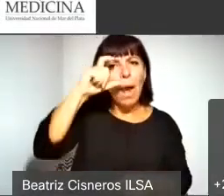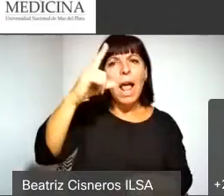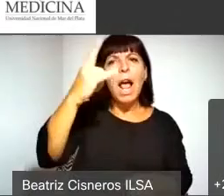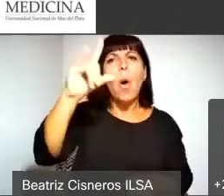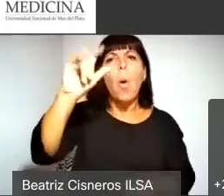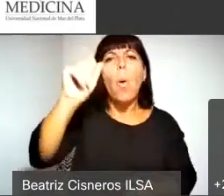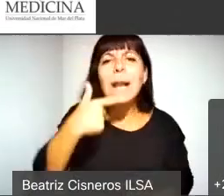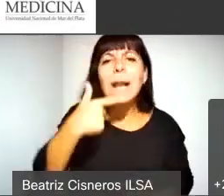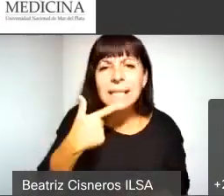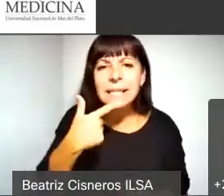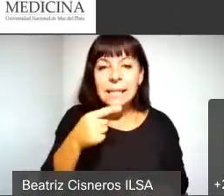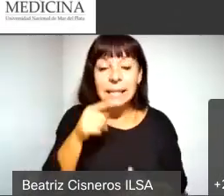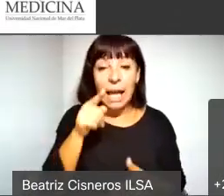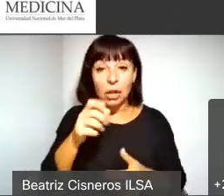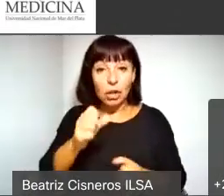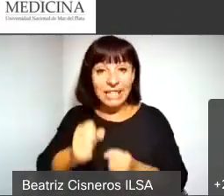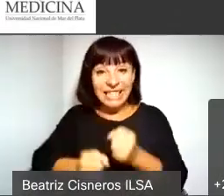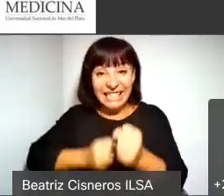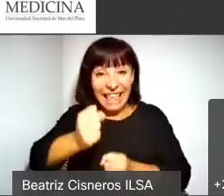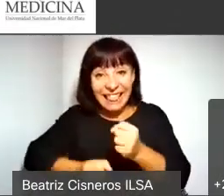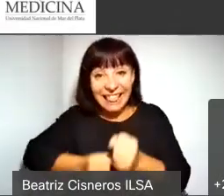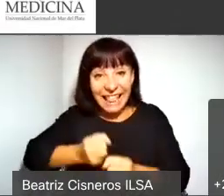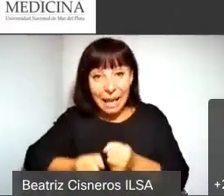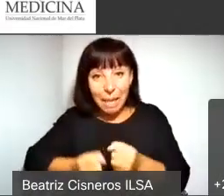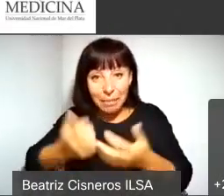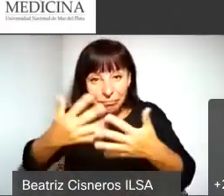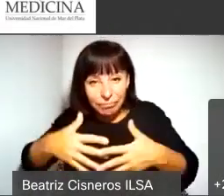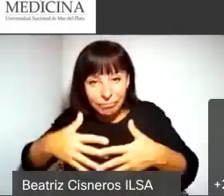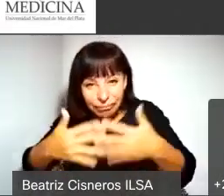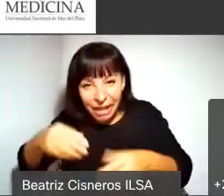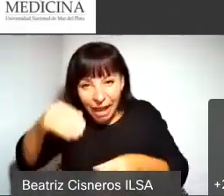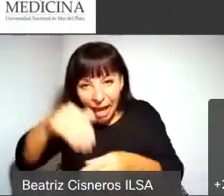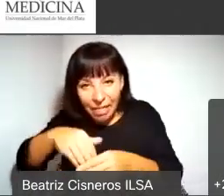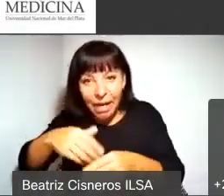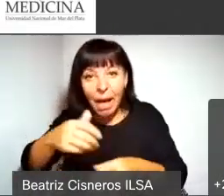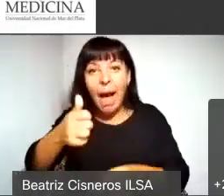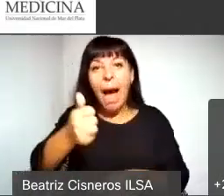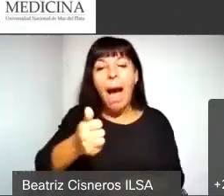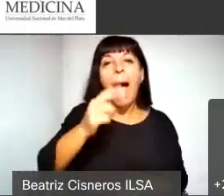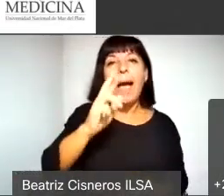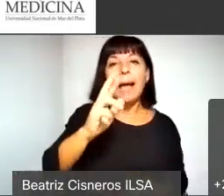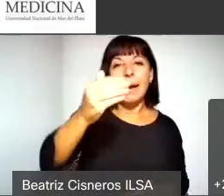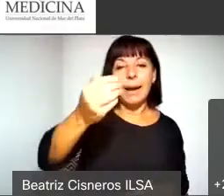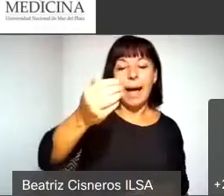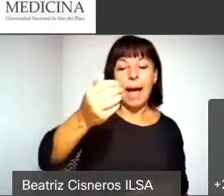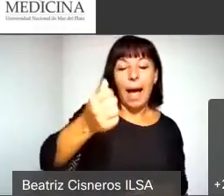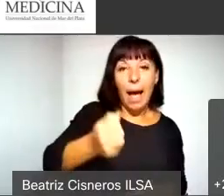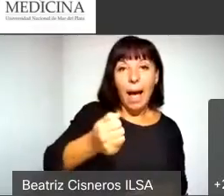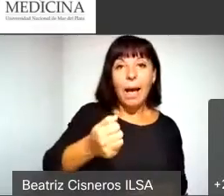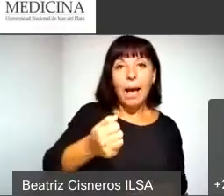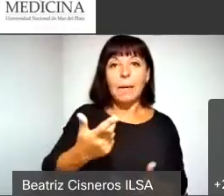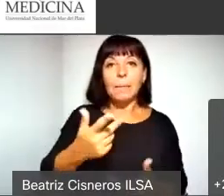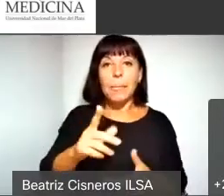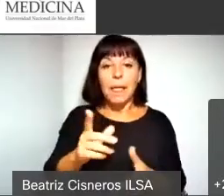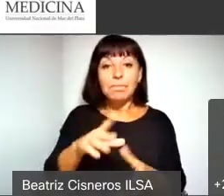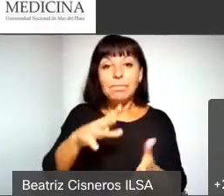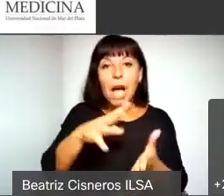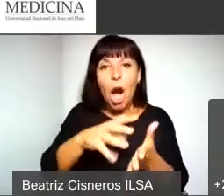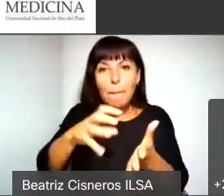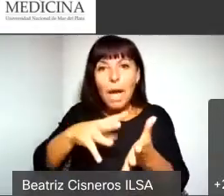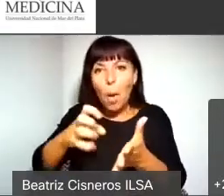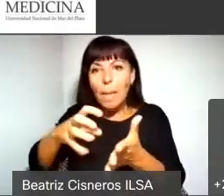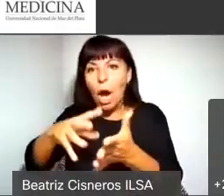Estos sistemas que están conformados, repito, por un ARNA que tiene la capacidad de autorreplicarse